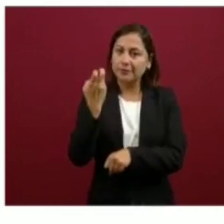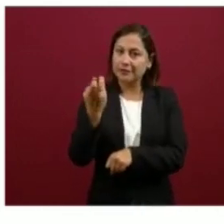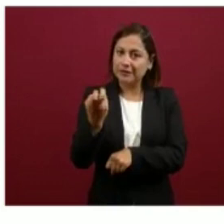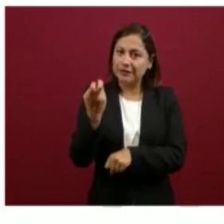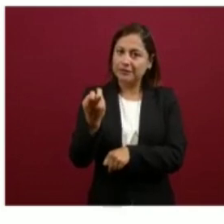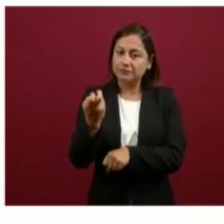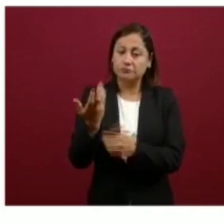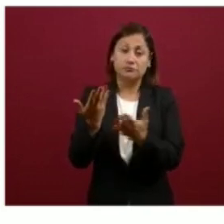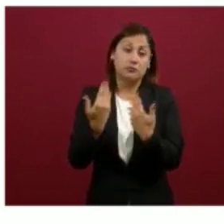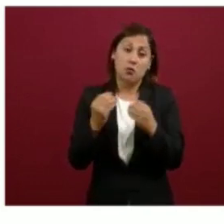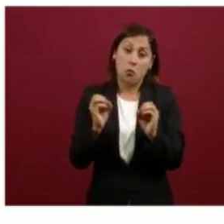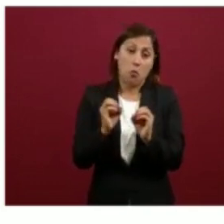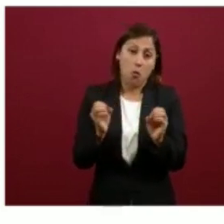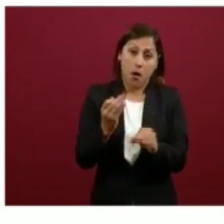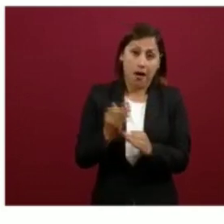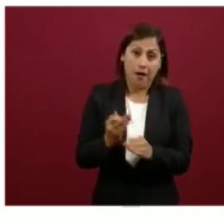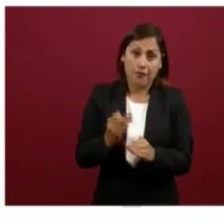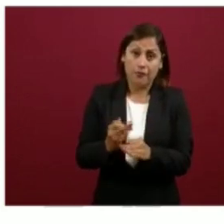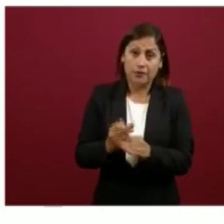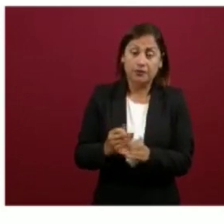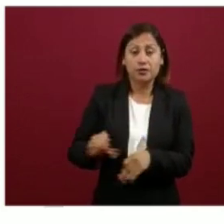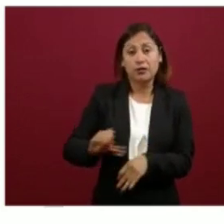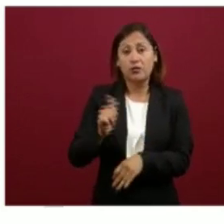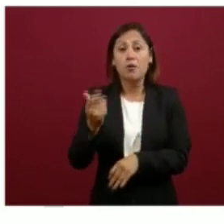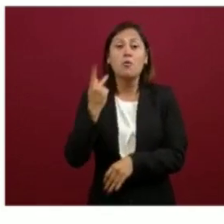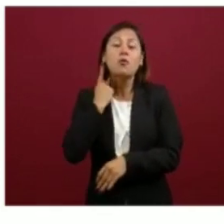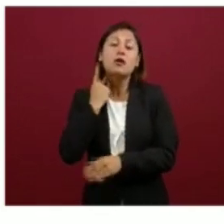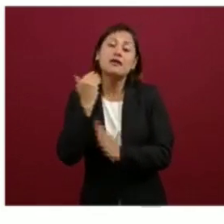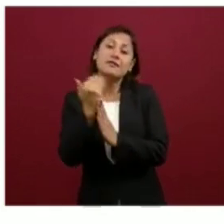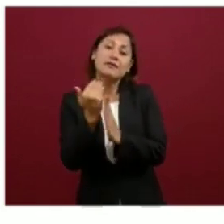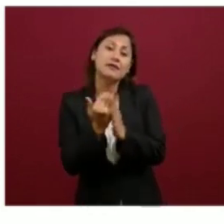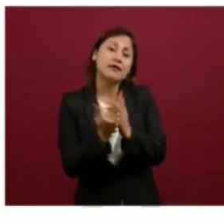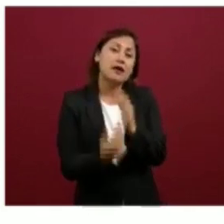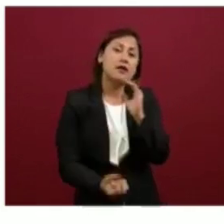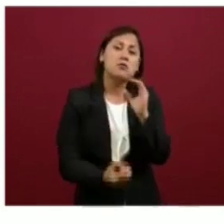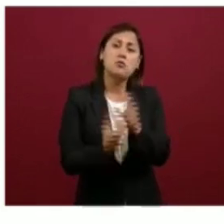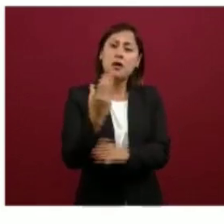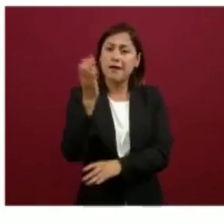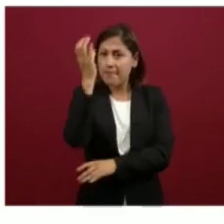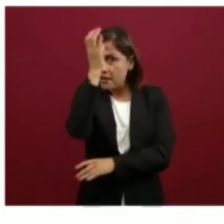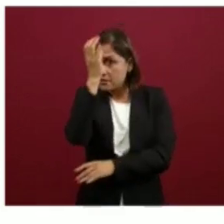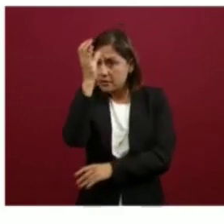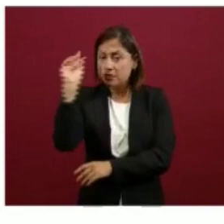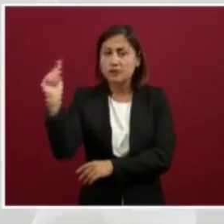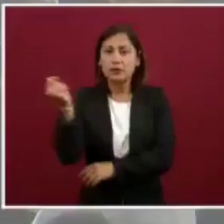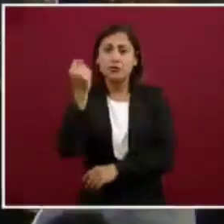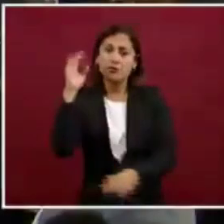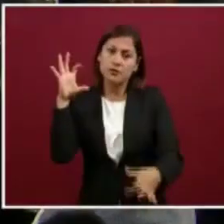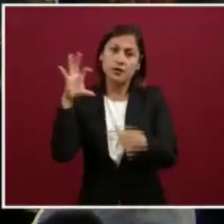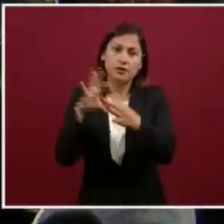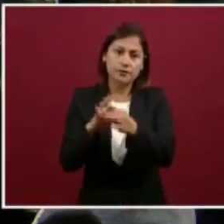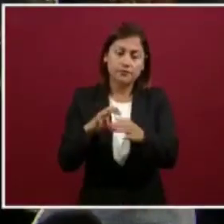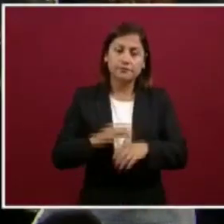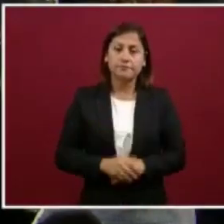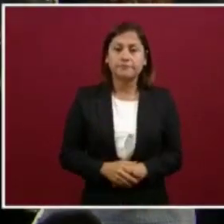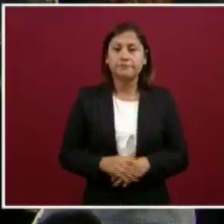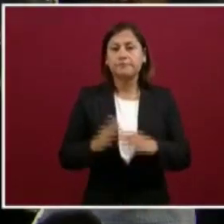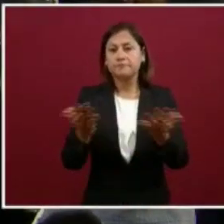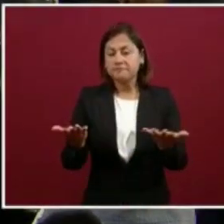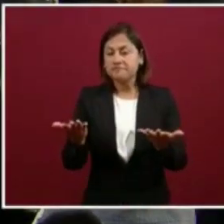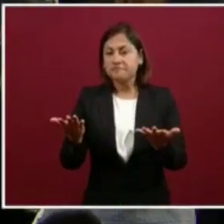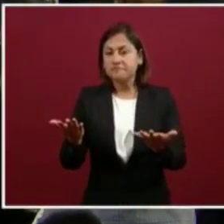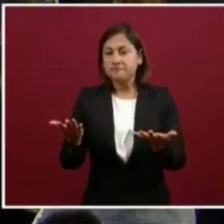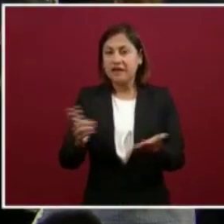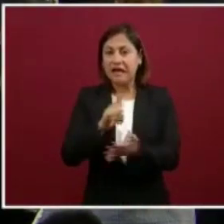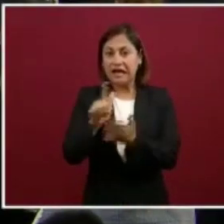no lo tenemos. Y por supuesto, políticas de innovación, ciencia y tecnología. La renuncia fiscal, señor presidente, ¿de qué estamos